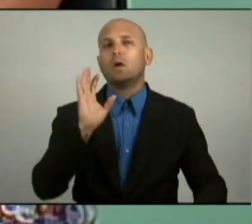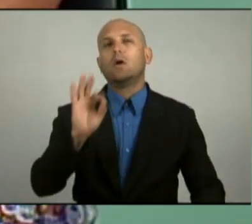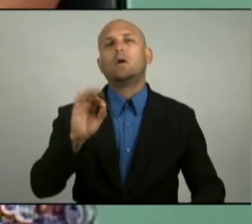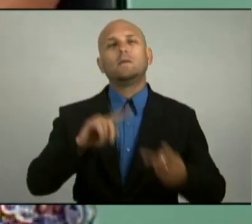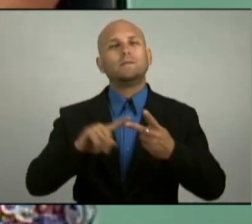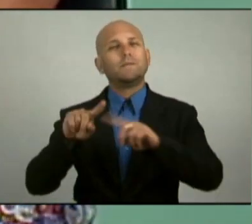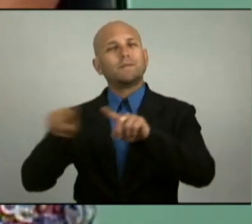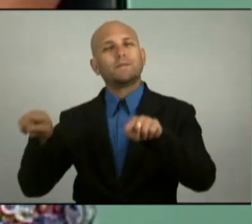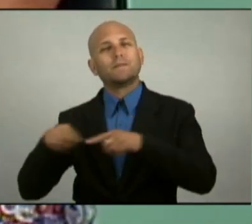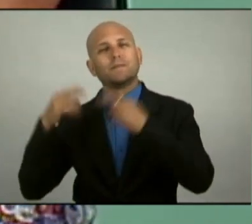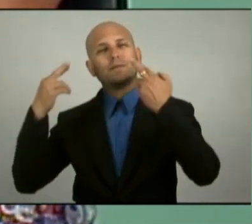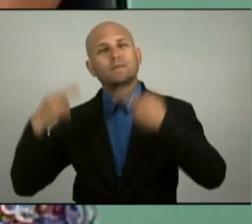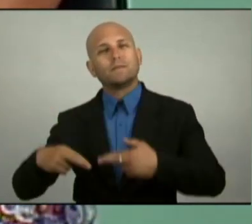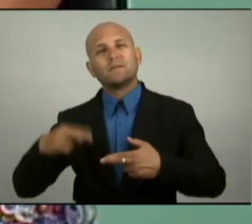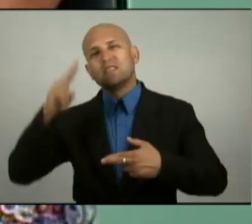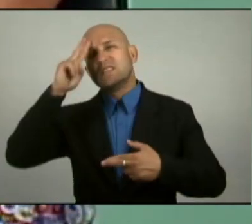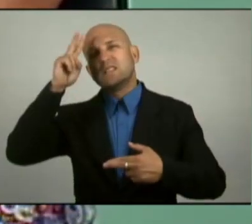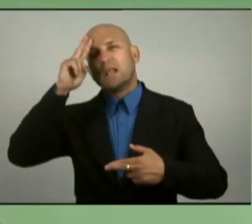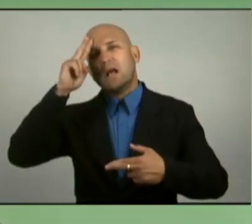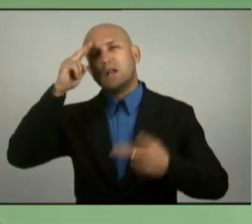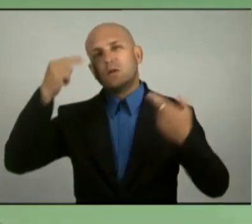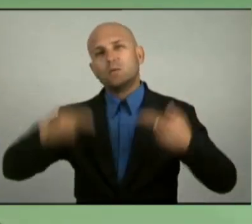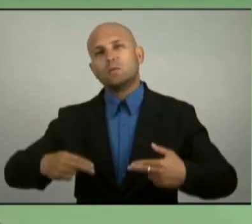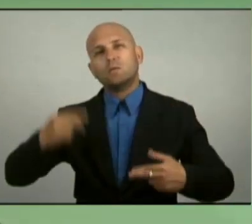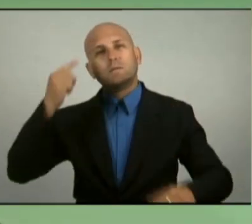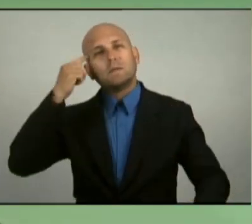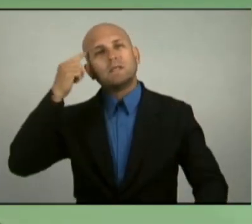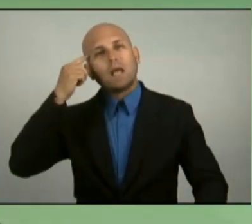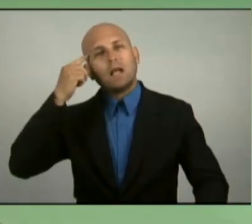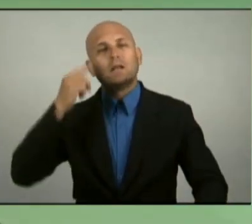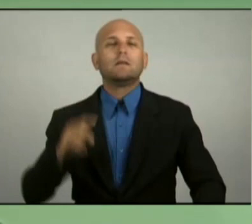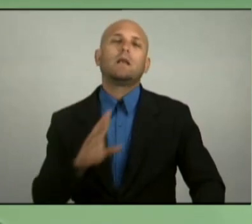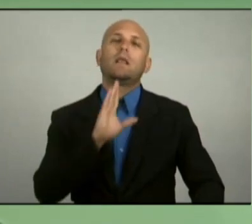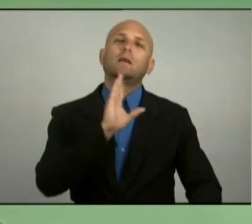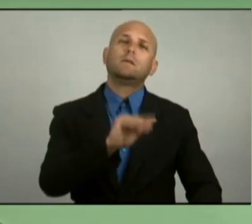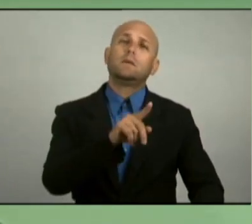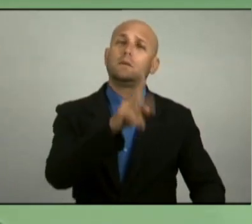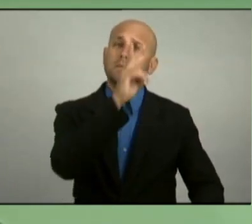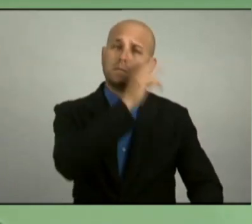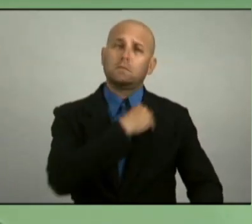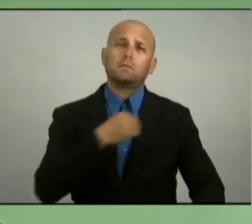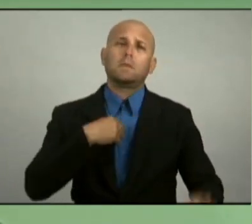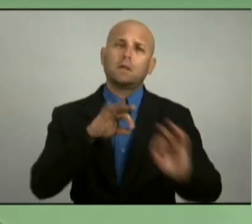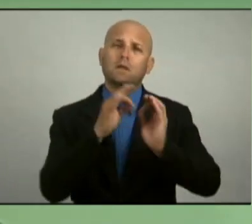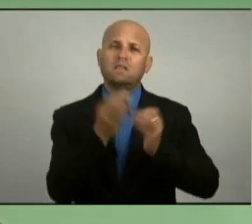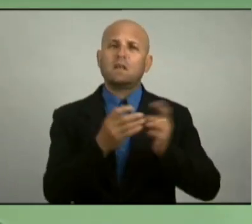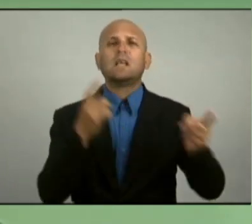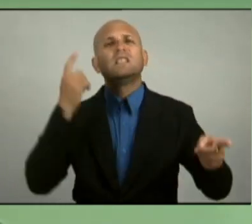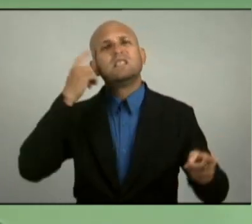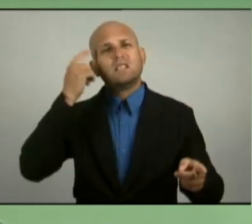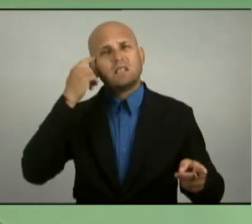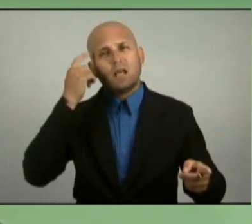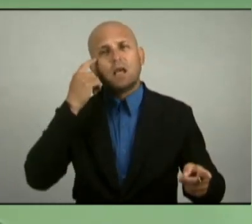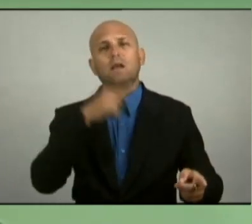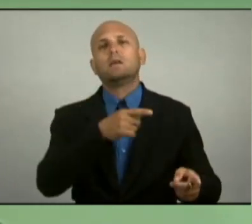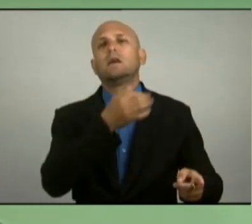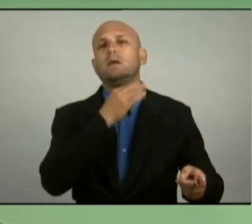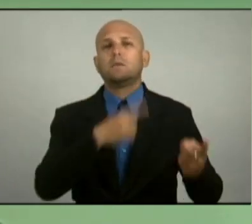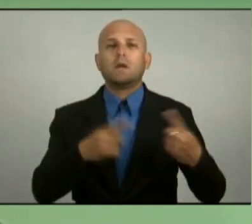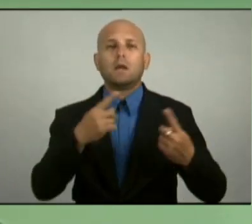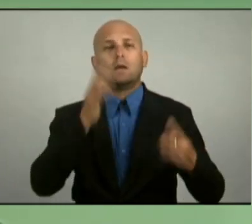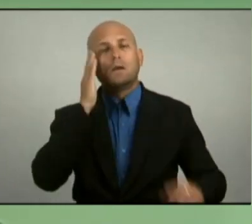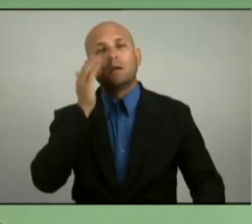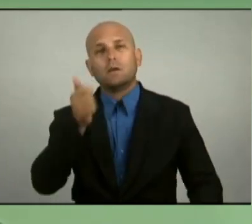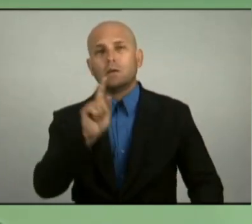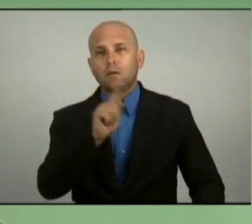Mental sí podemos ir primero a la atención primaria de salud el médico de la familia está capacitado a veces para tratar un trastorno del